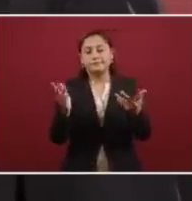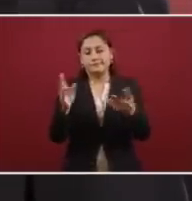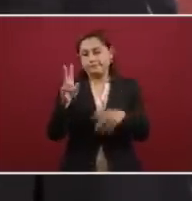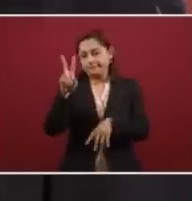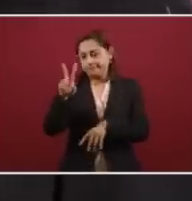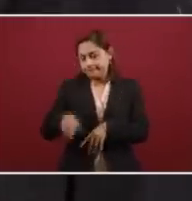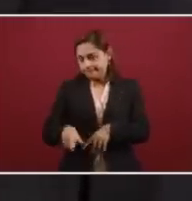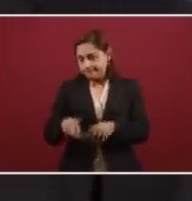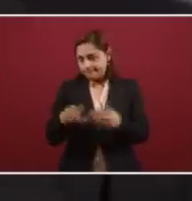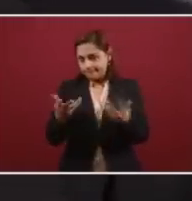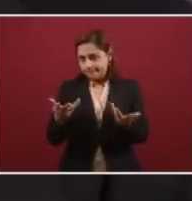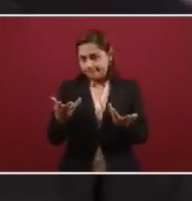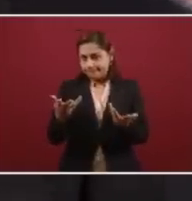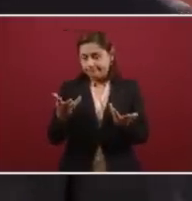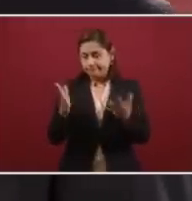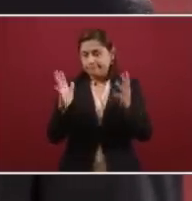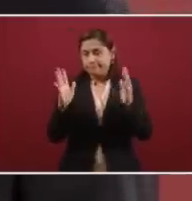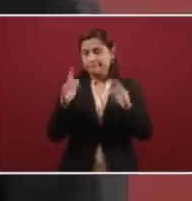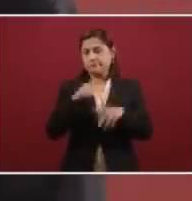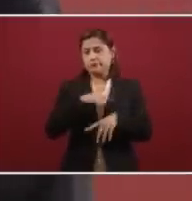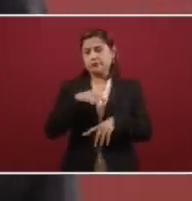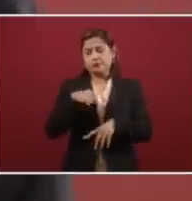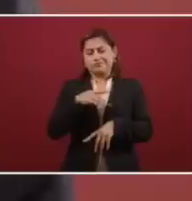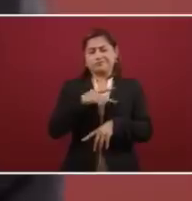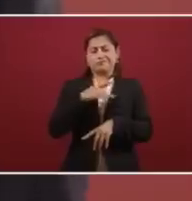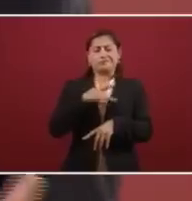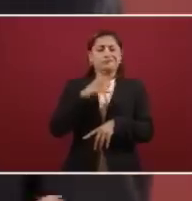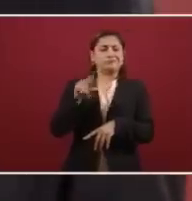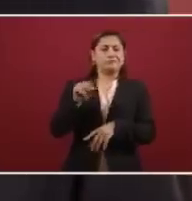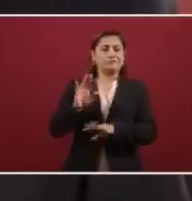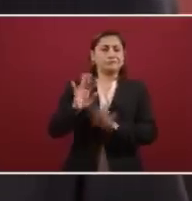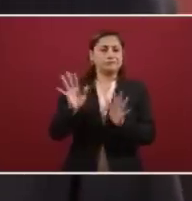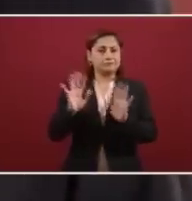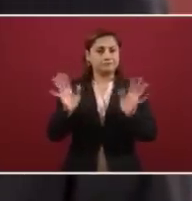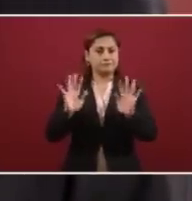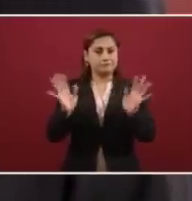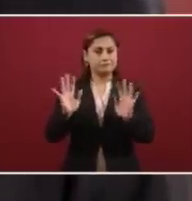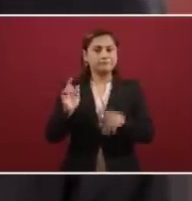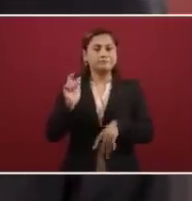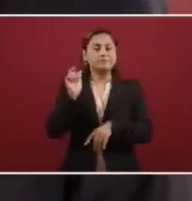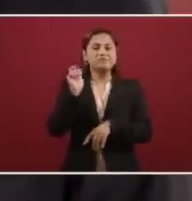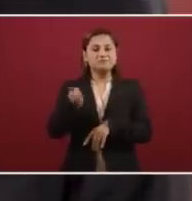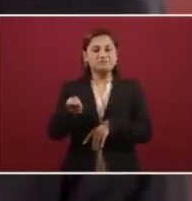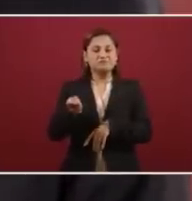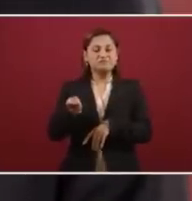se ve tiene que ver con la realidad